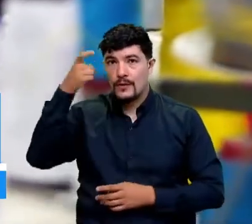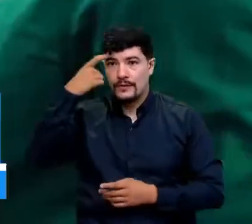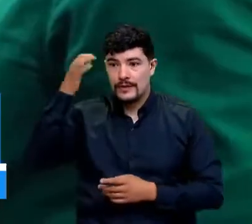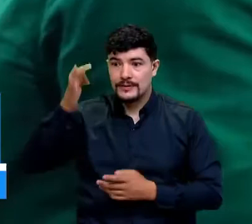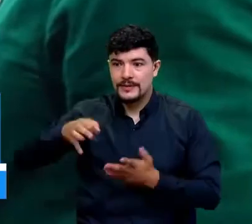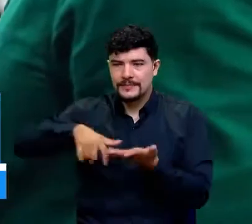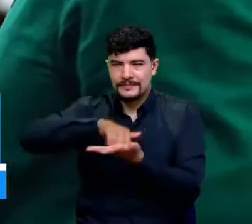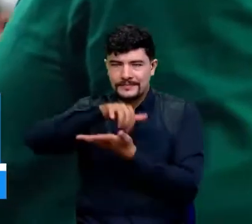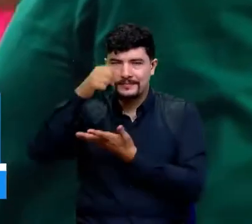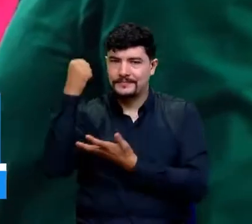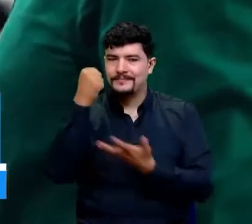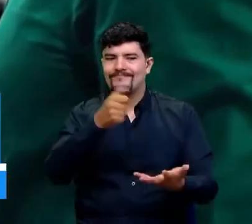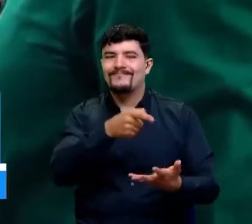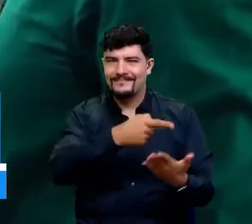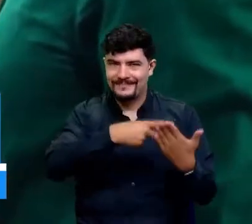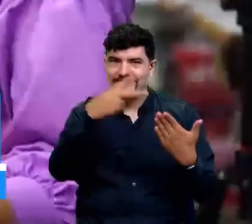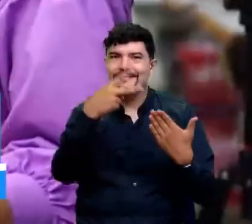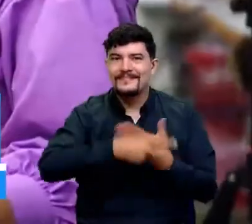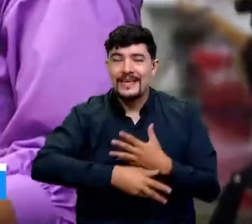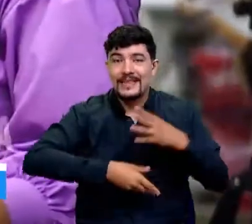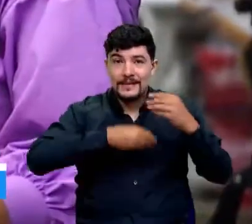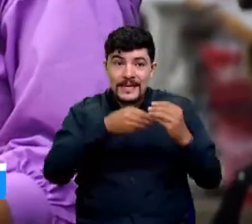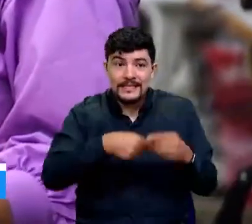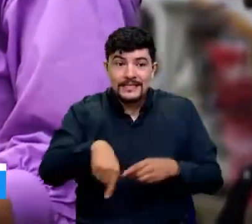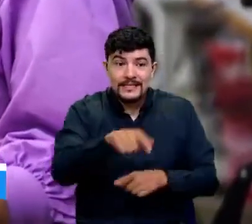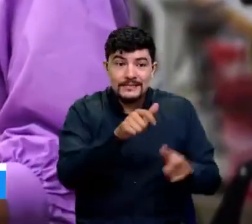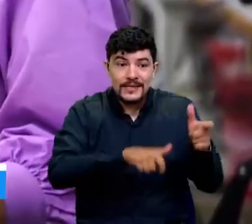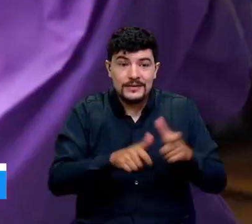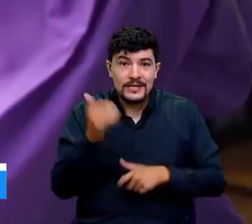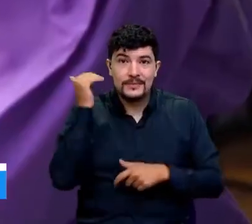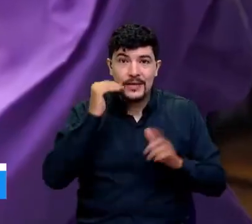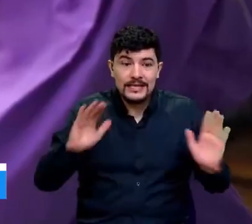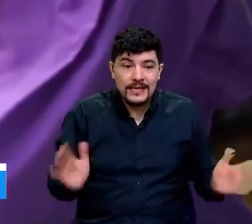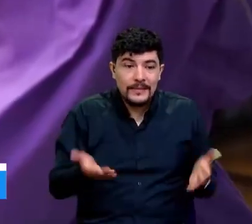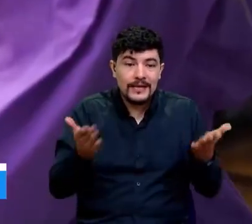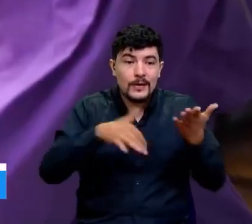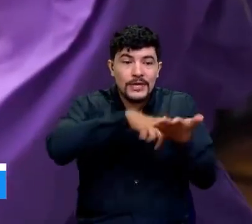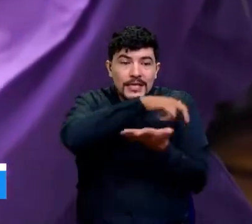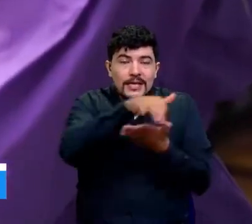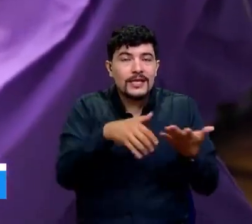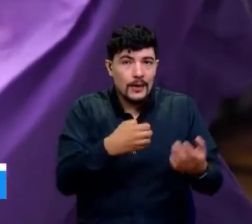Santander, que le brinda una perspectiva de vida diferente a las emprendedoras santanderianas.